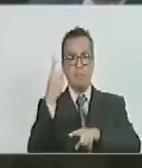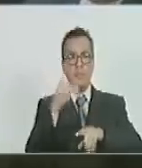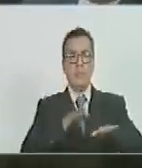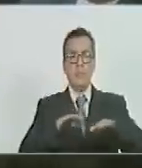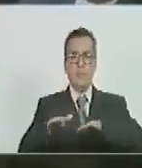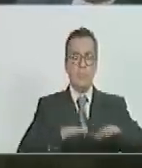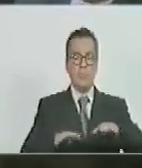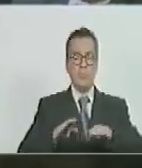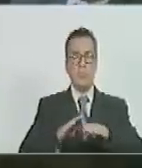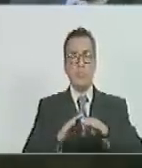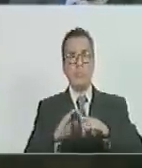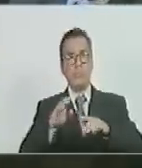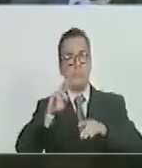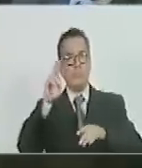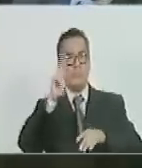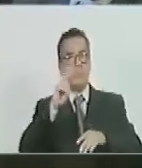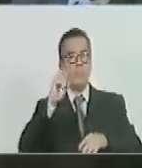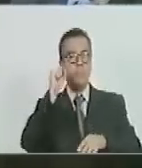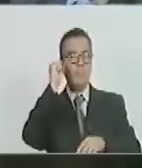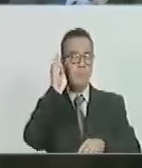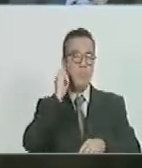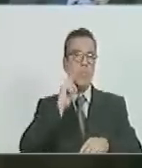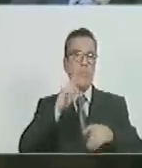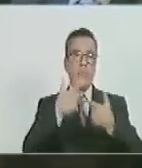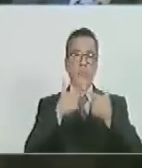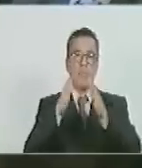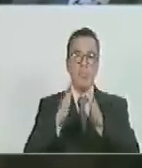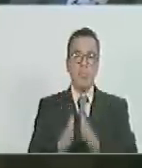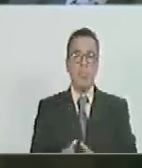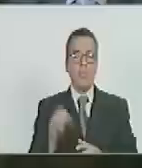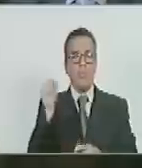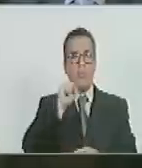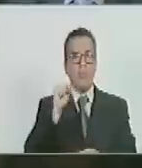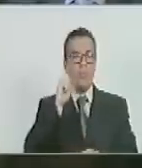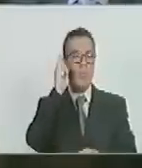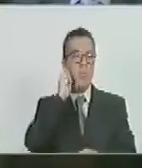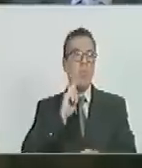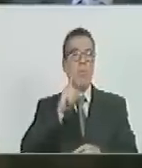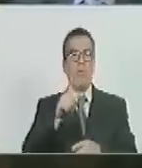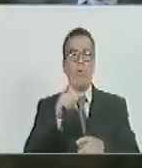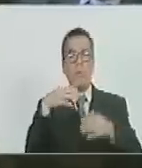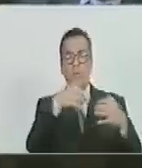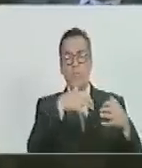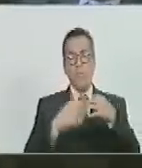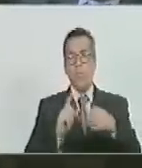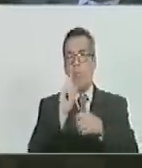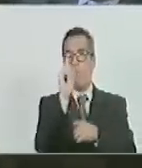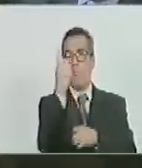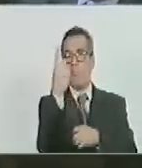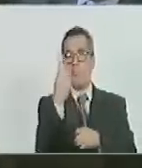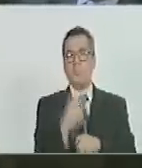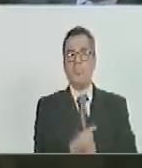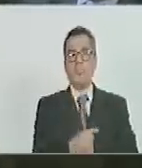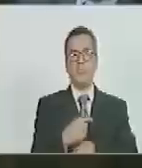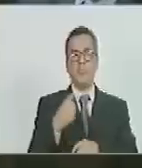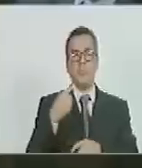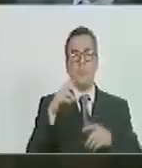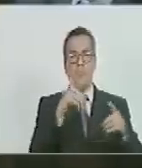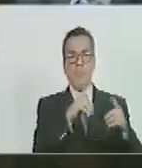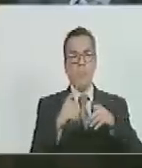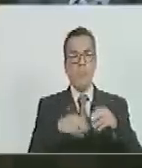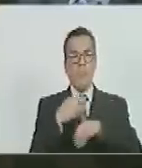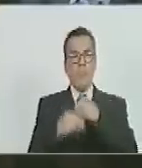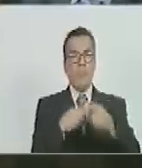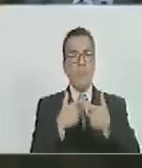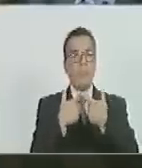por el libertador Simón Bolívar. Importante destacar que esta batalla fue una de las principales que se dio para